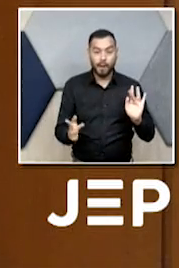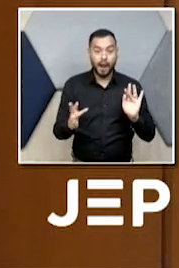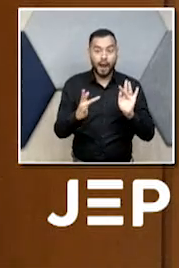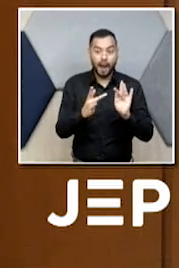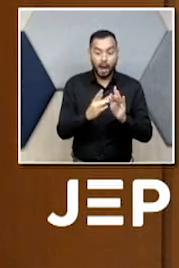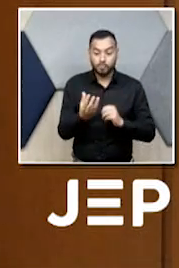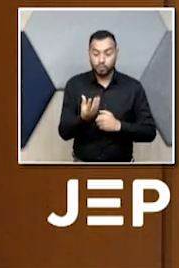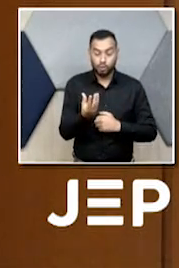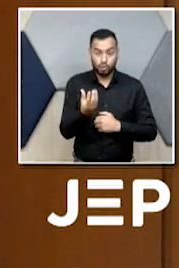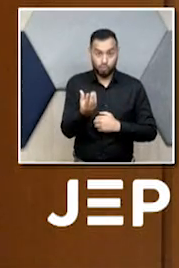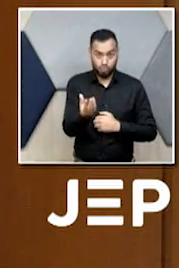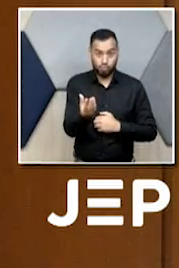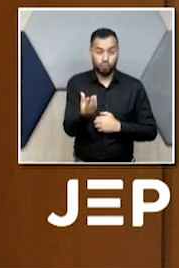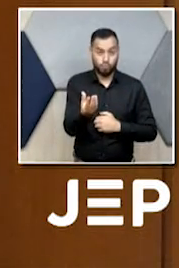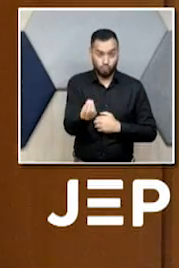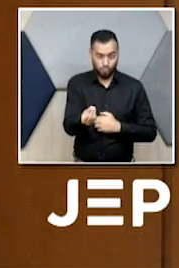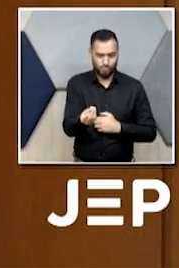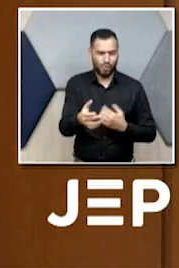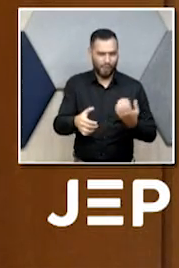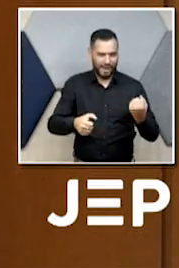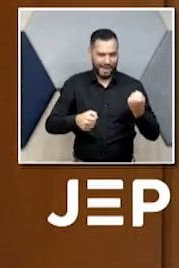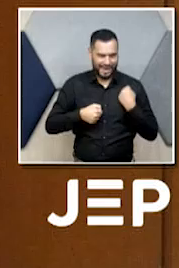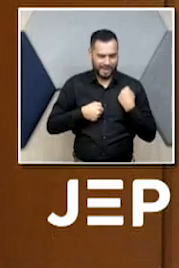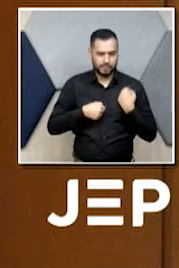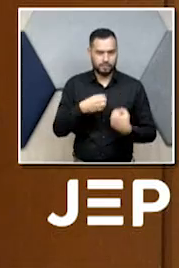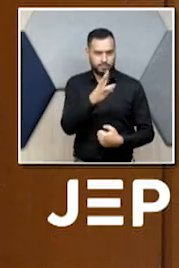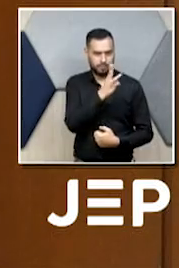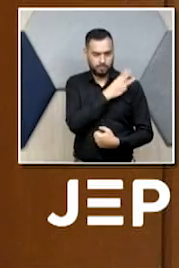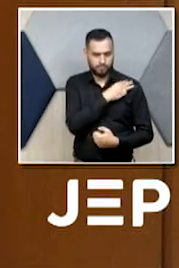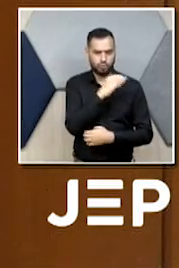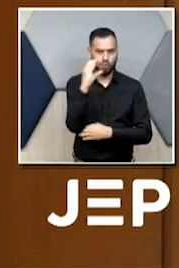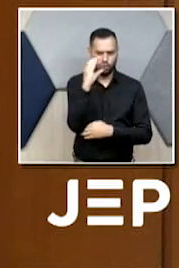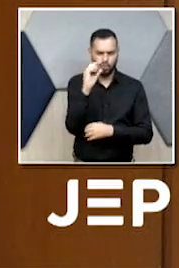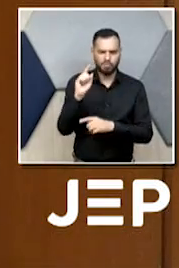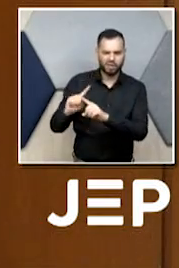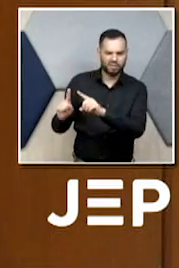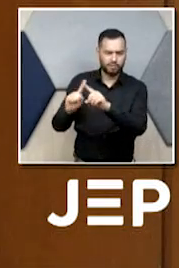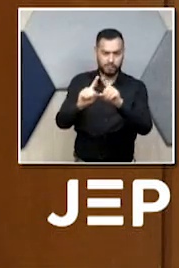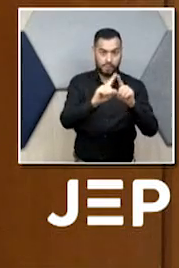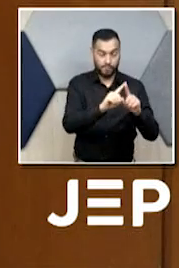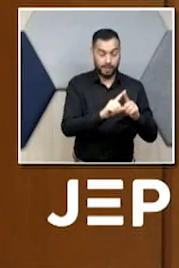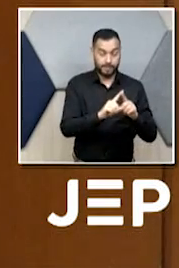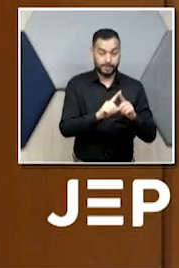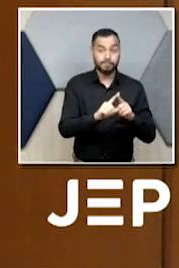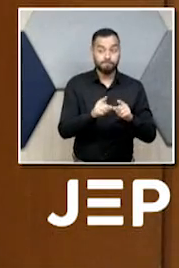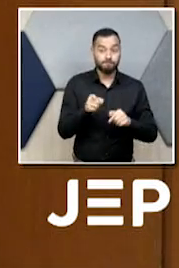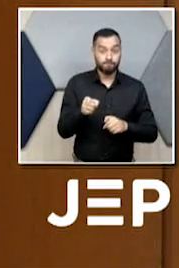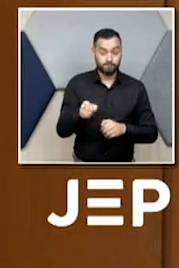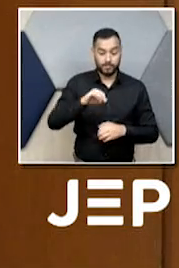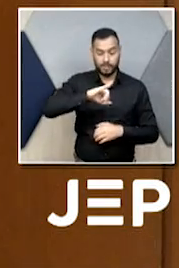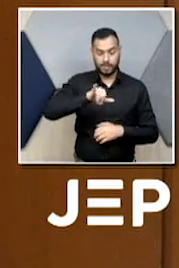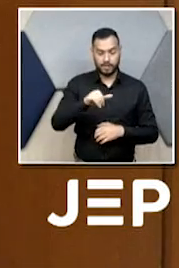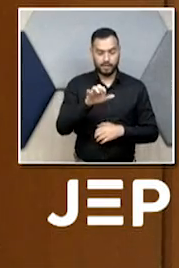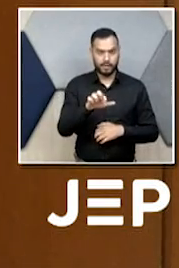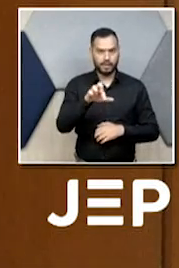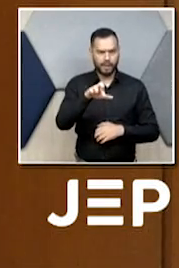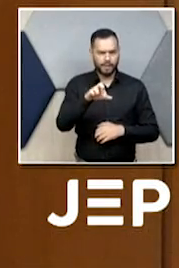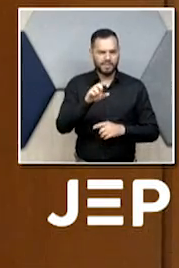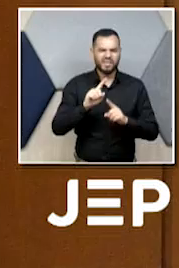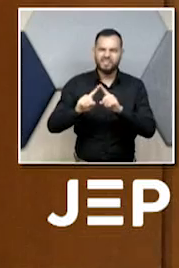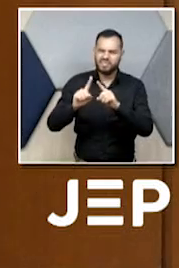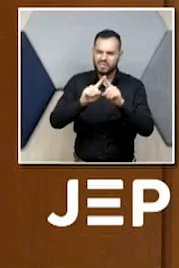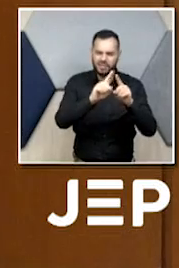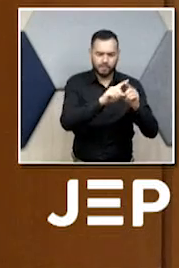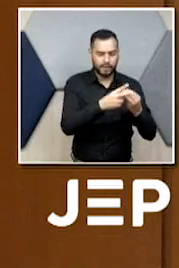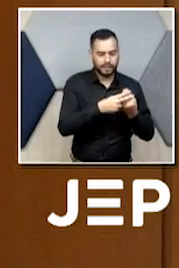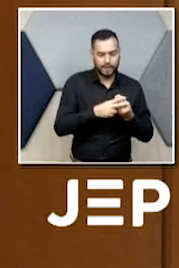pública y terceros. Tenemos entonces en la jurisdicción unos mecanismos de amnistía,